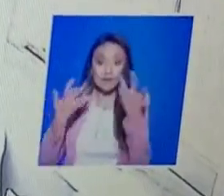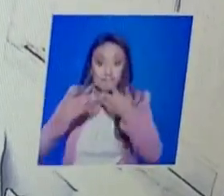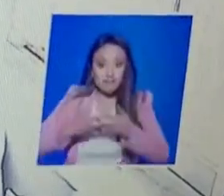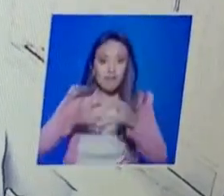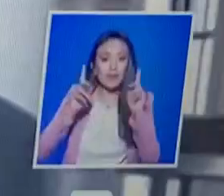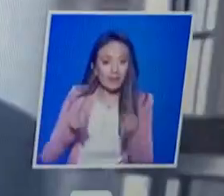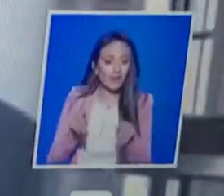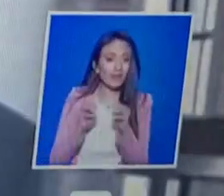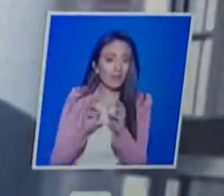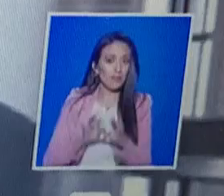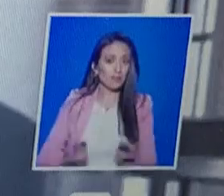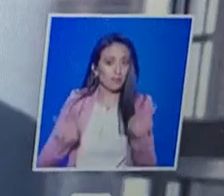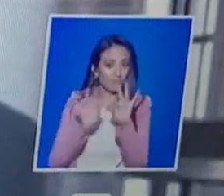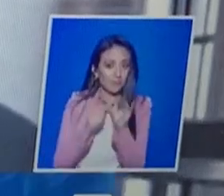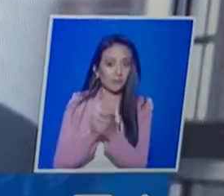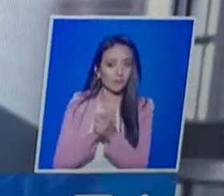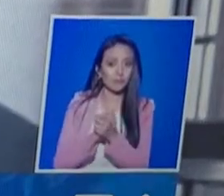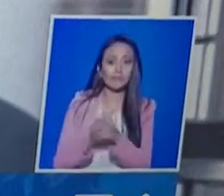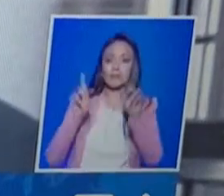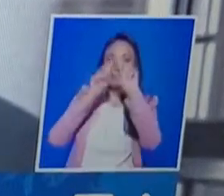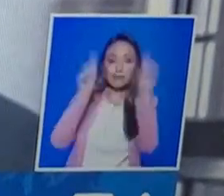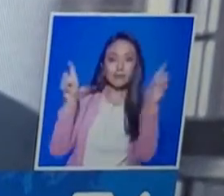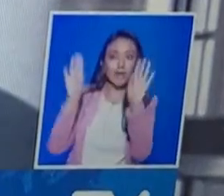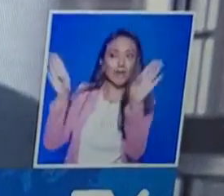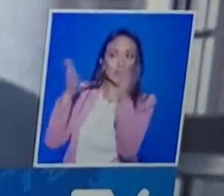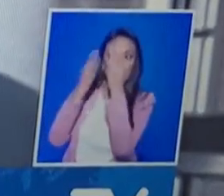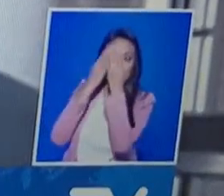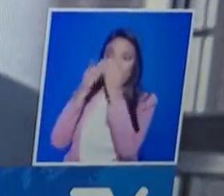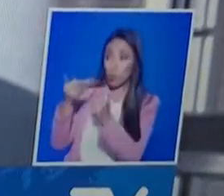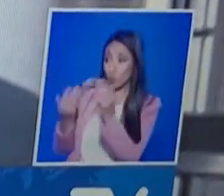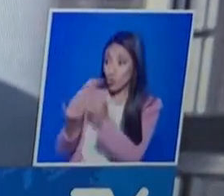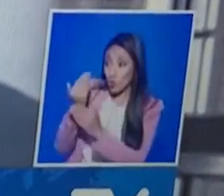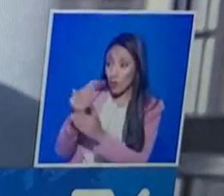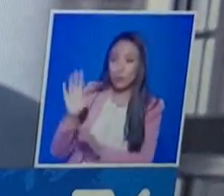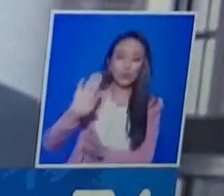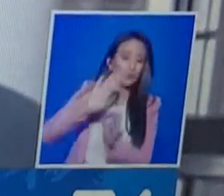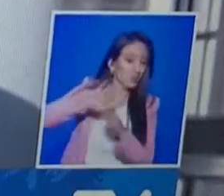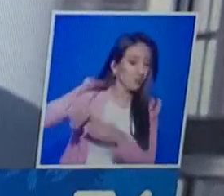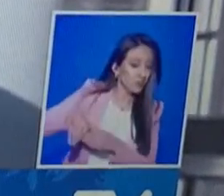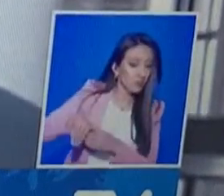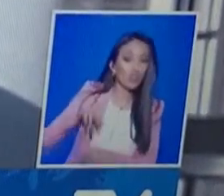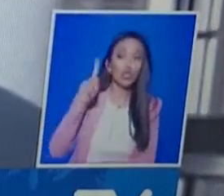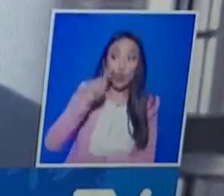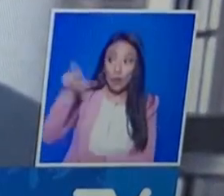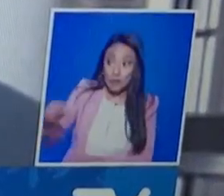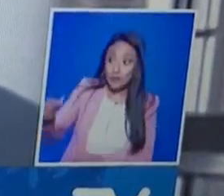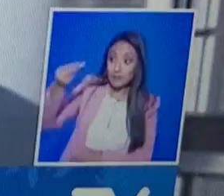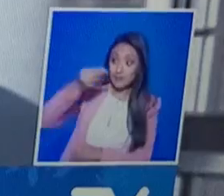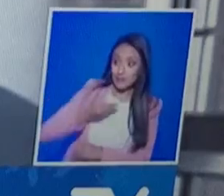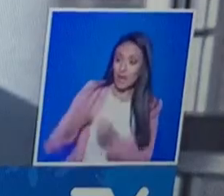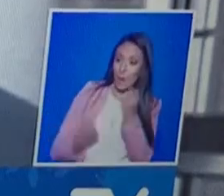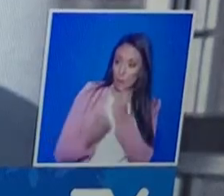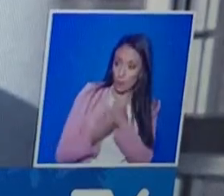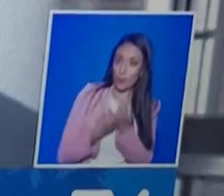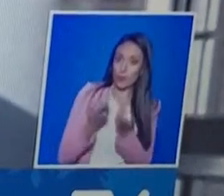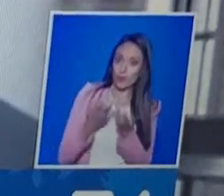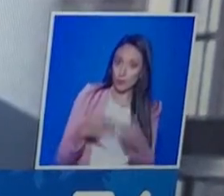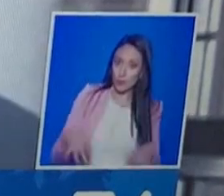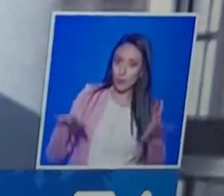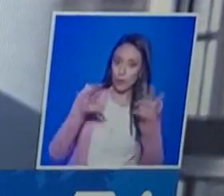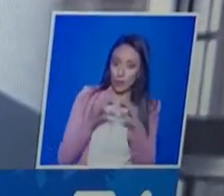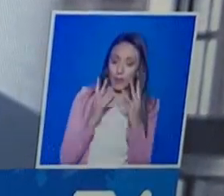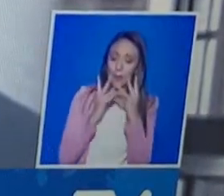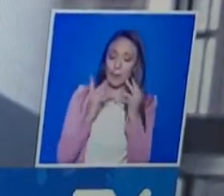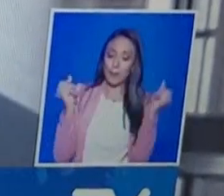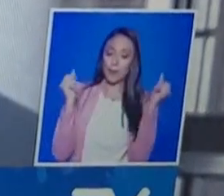competitiva. Las empresas no debemos cerrarnos a contratar este tipo de perfiles que más bien van a venir a aportar y a refrescar lo